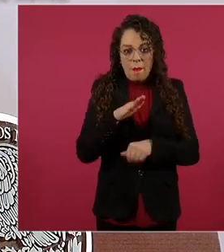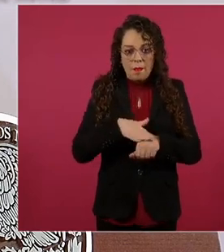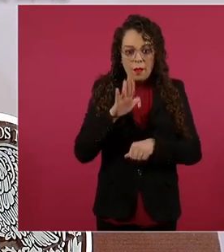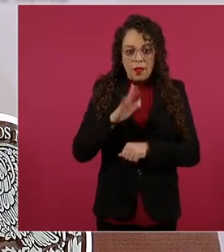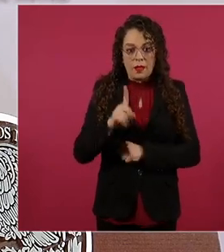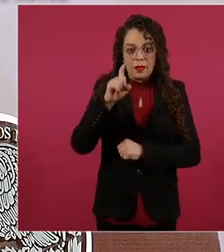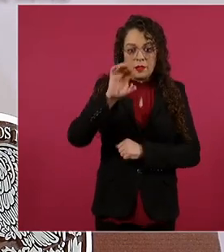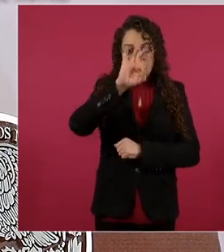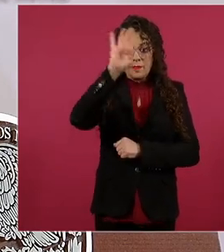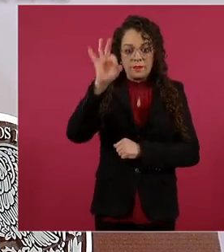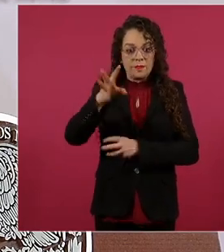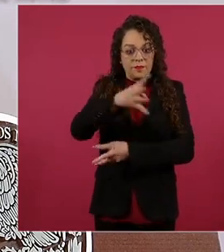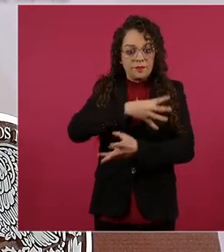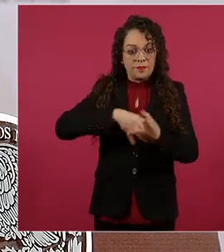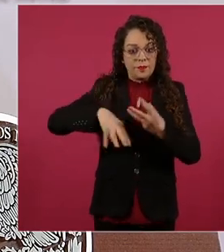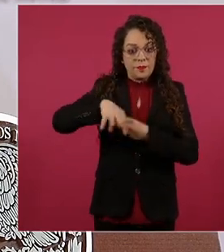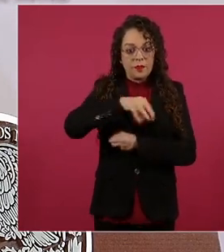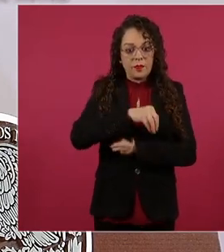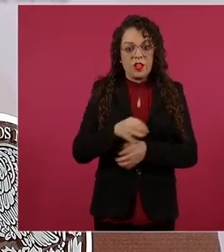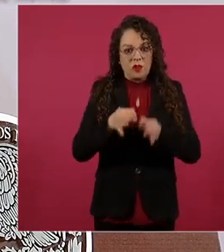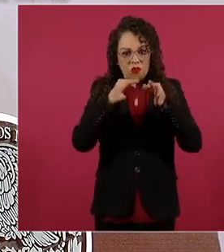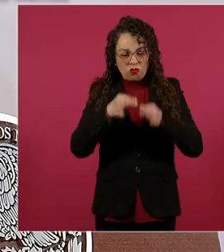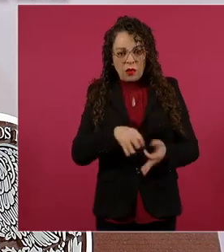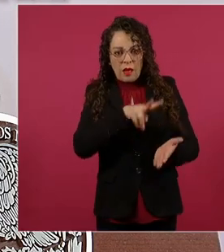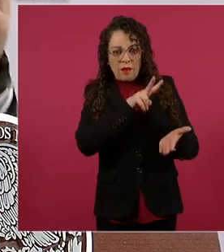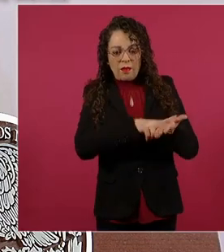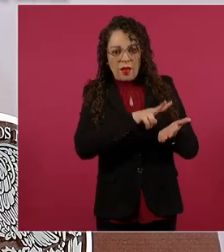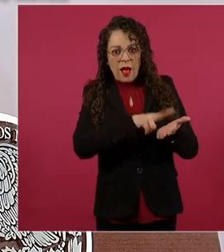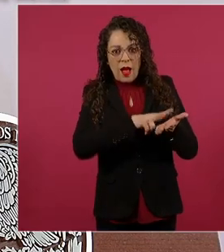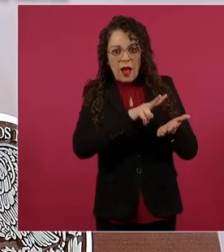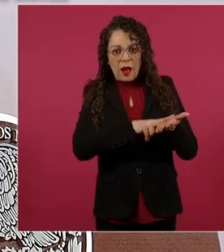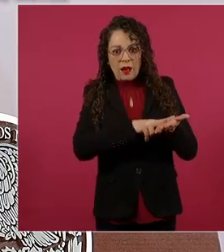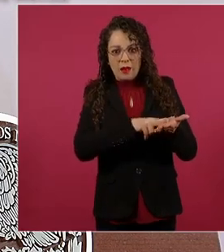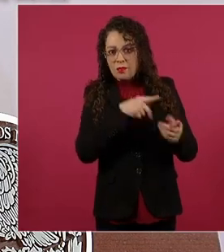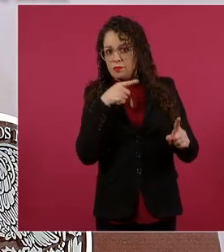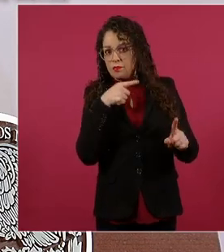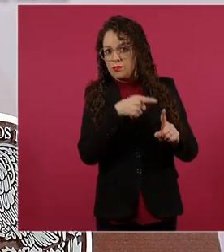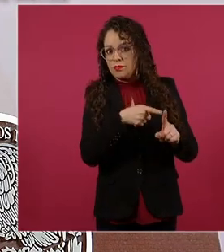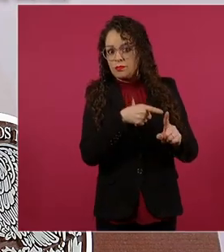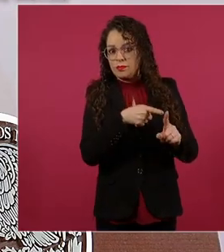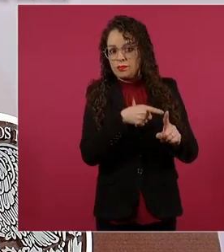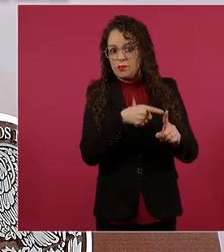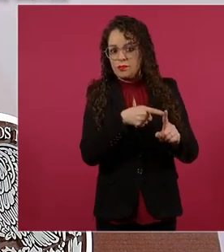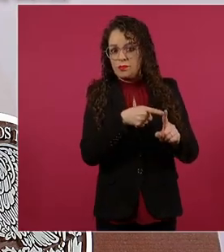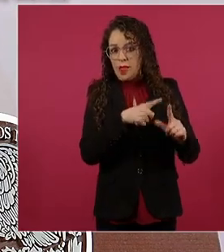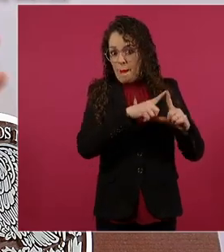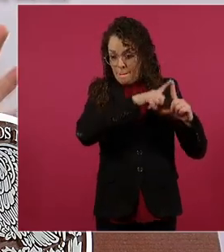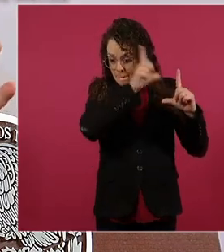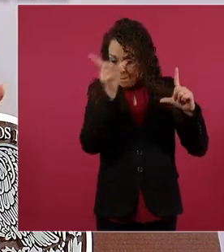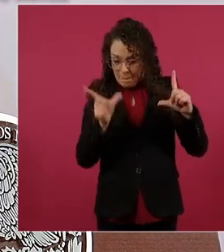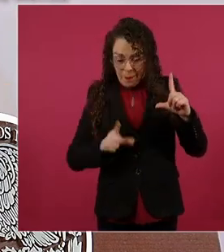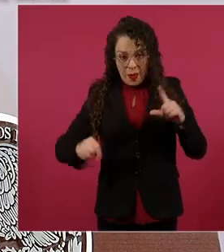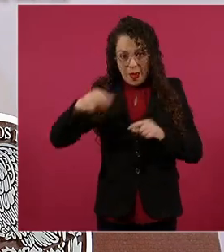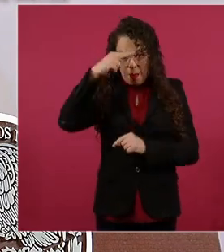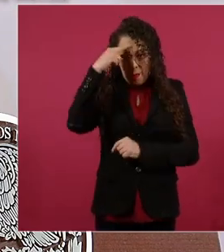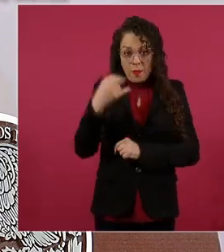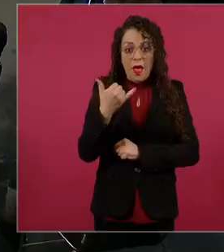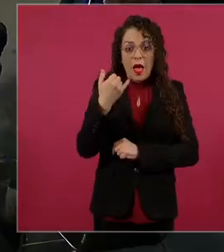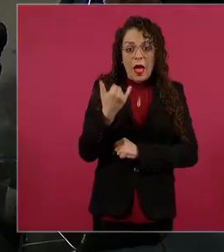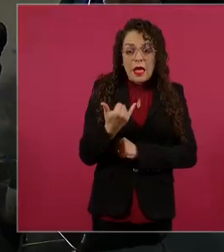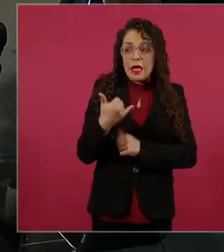ciento de su valor en términos reales en todo el país y prácticamente el 200 por ciento en la frontera.